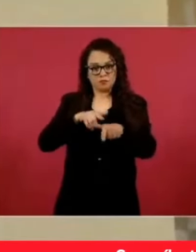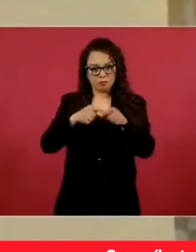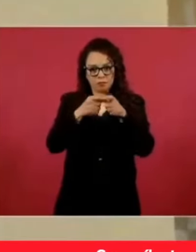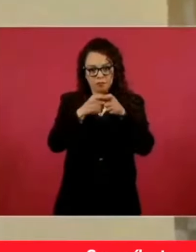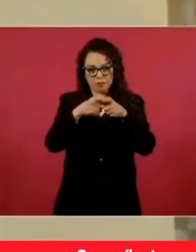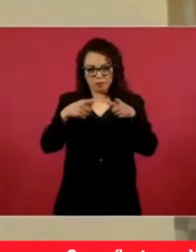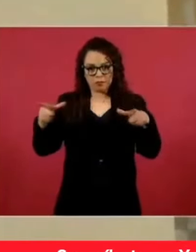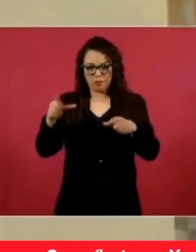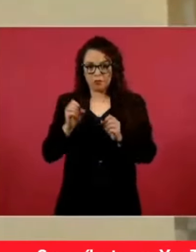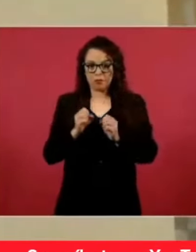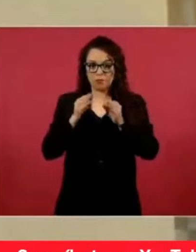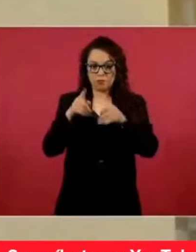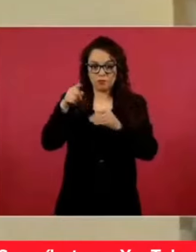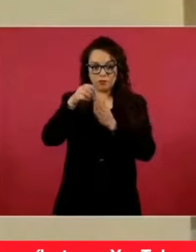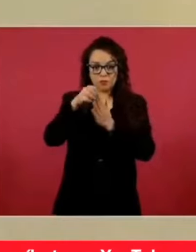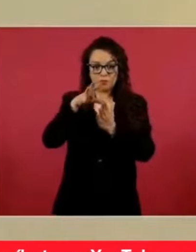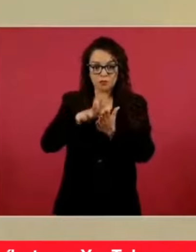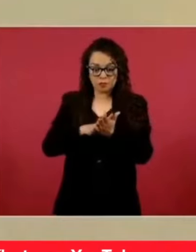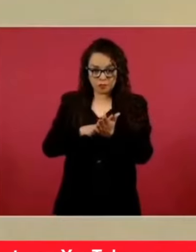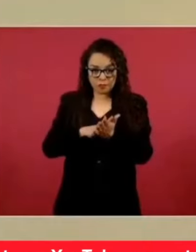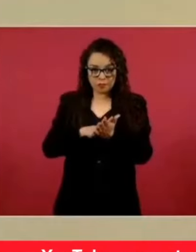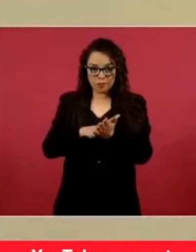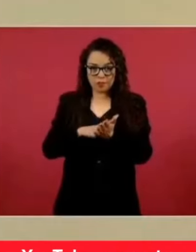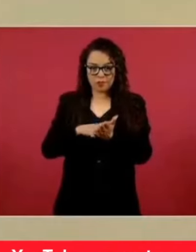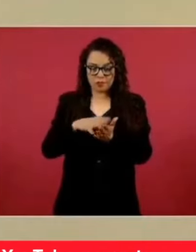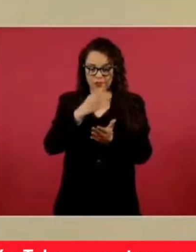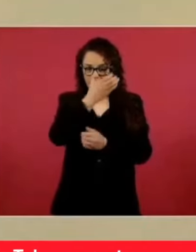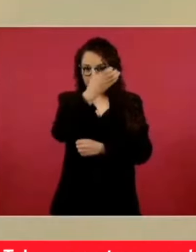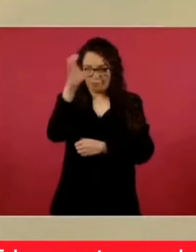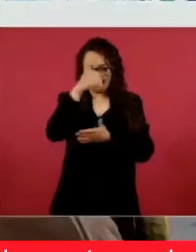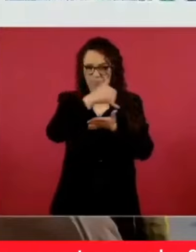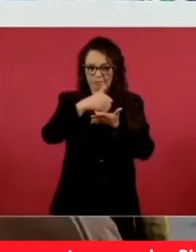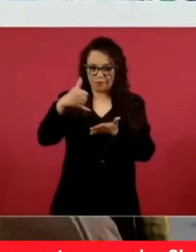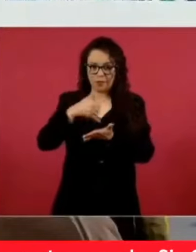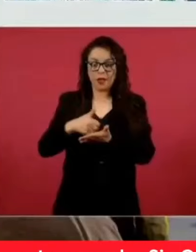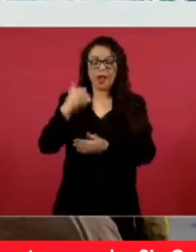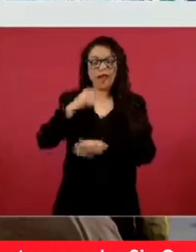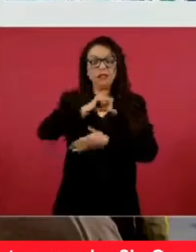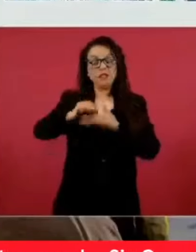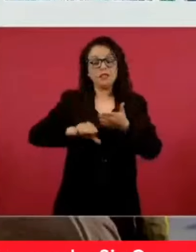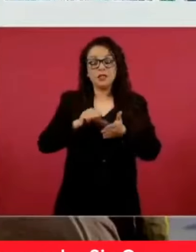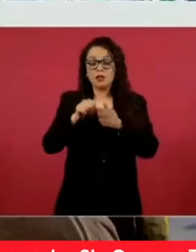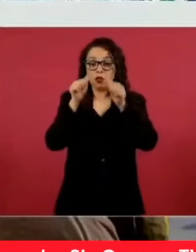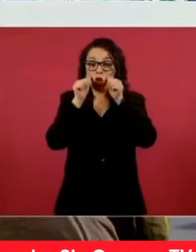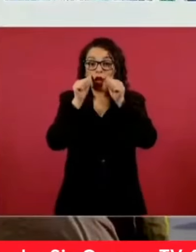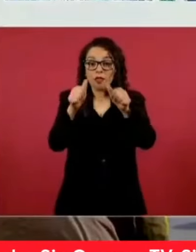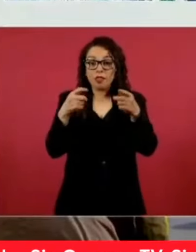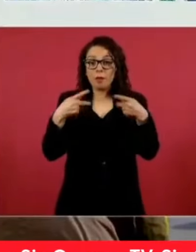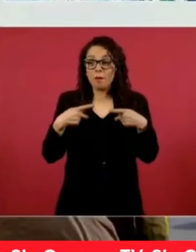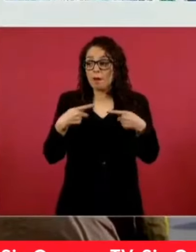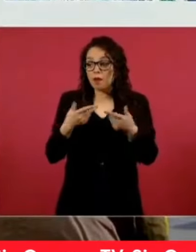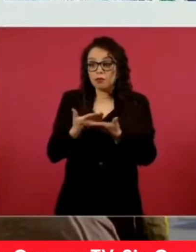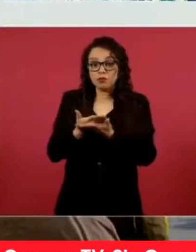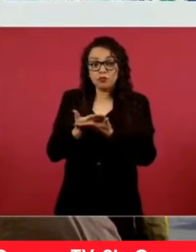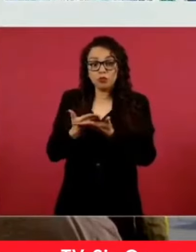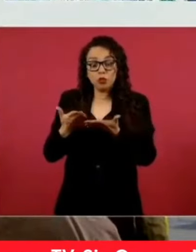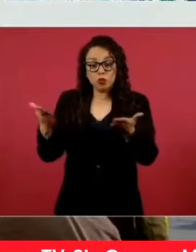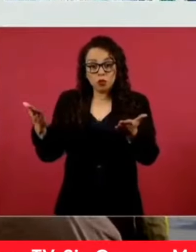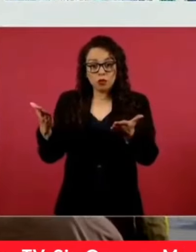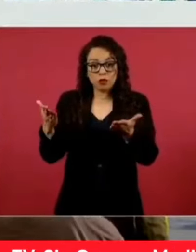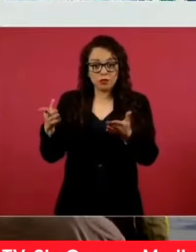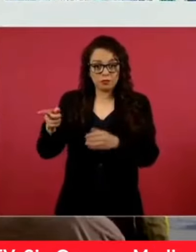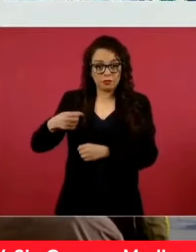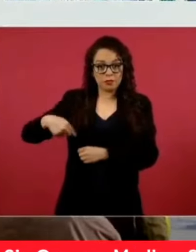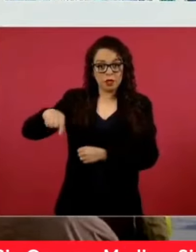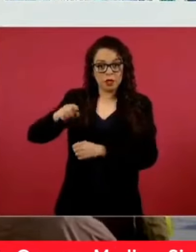Registro Agrario Nacional centros de atención muy importantes centros de atención a ejidatarios a comuneros no solamente a